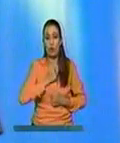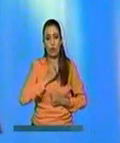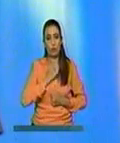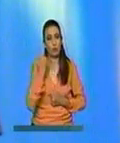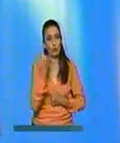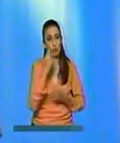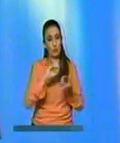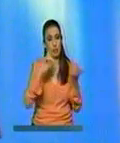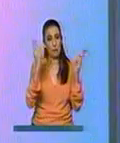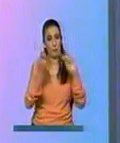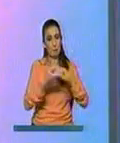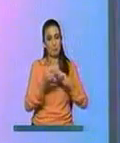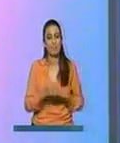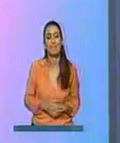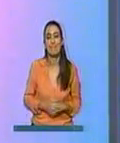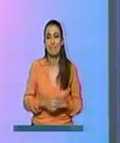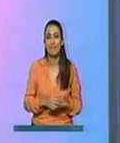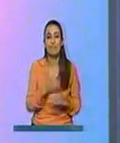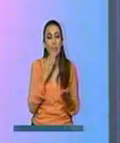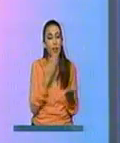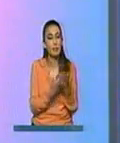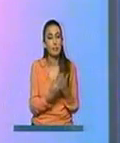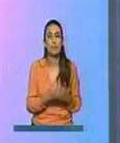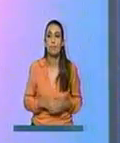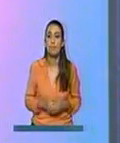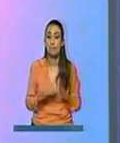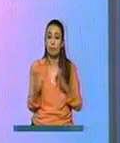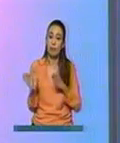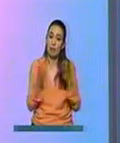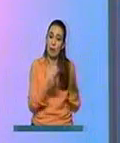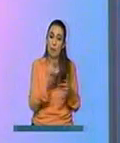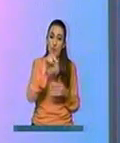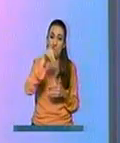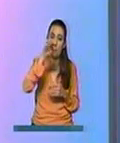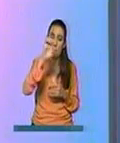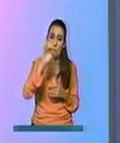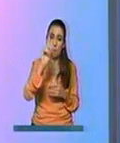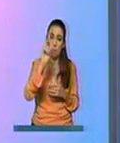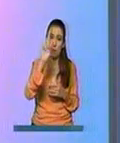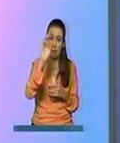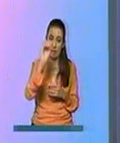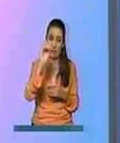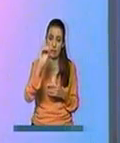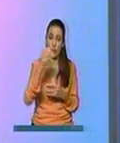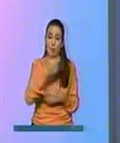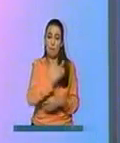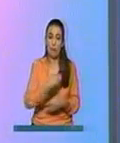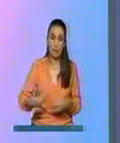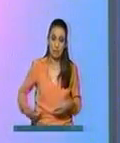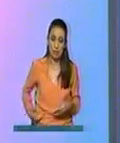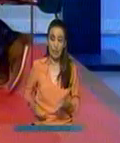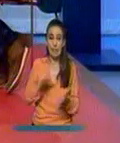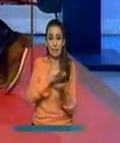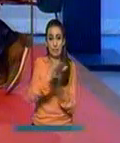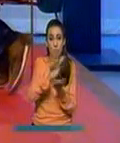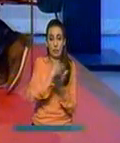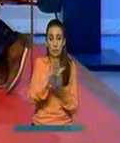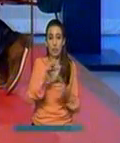esa tarea. Muy bien, muchas gracias, Javier. Pedro Navarro, vicepresidente de la Asociación de Cervecerías Artesanales del Ecuador, por